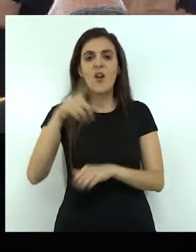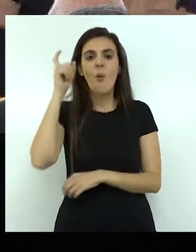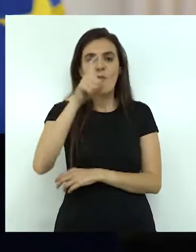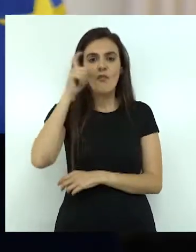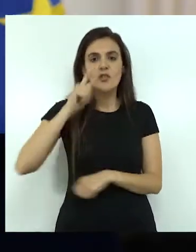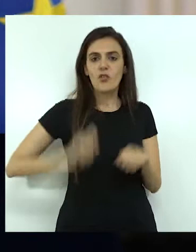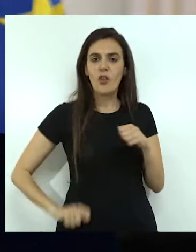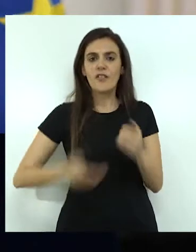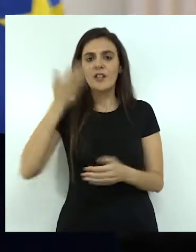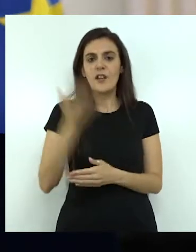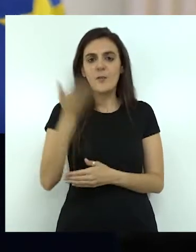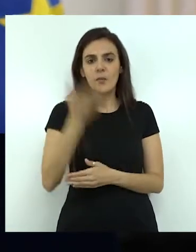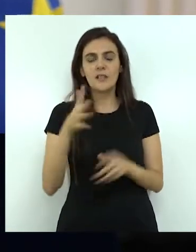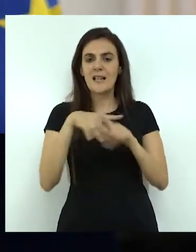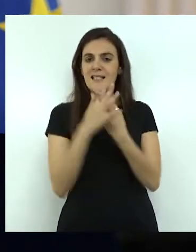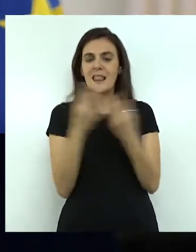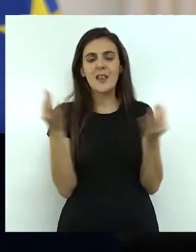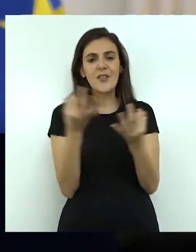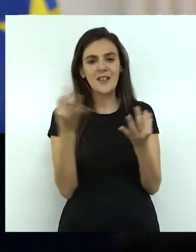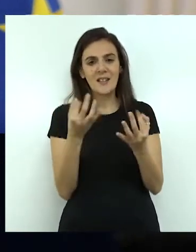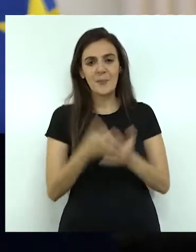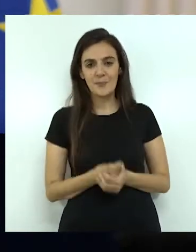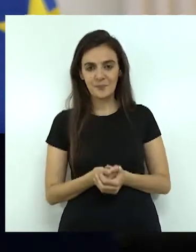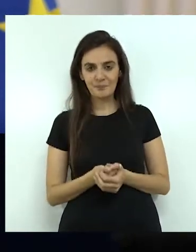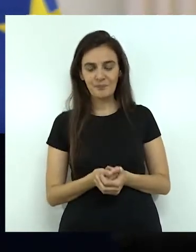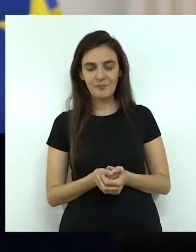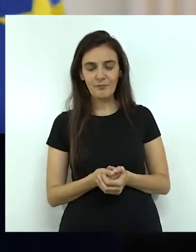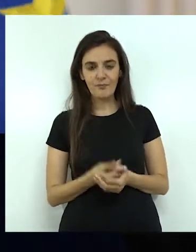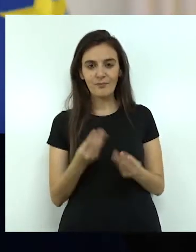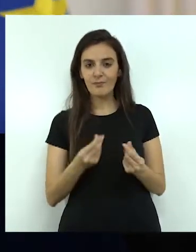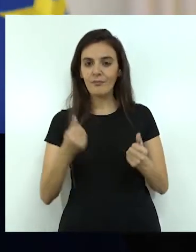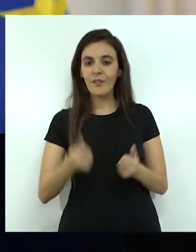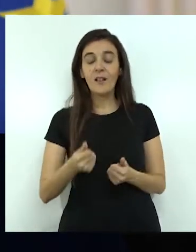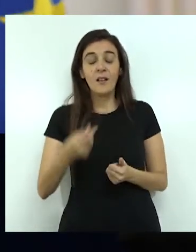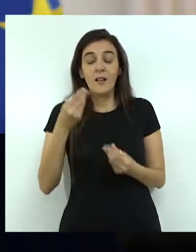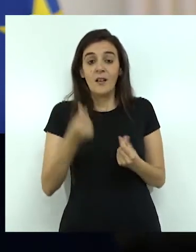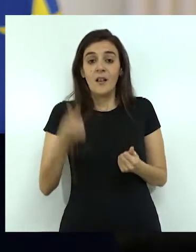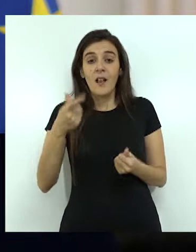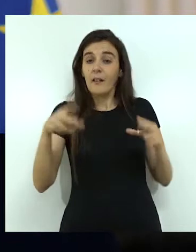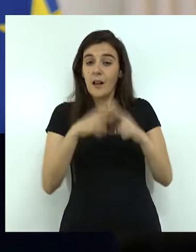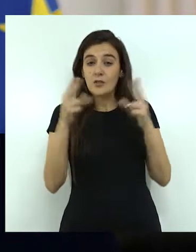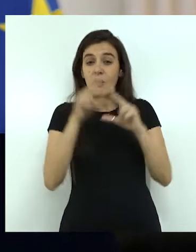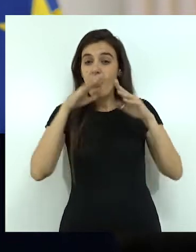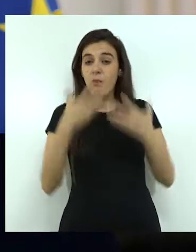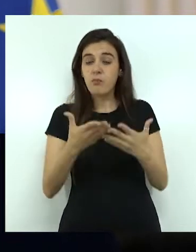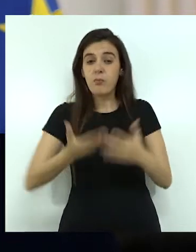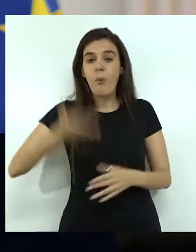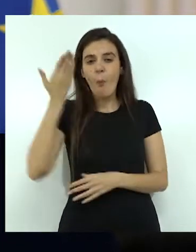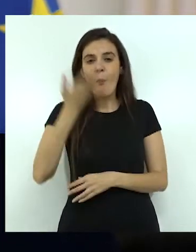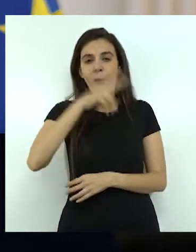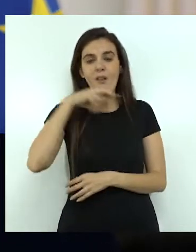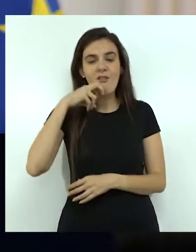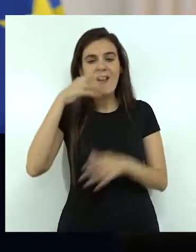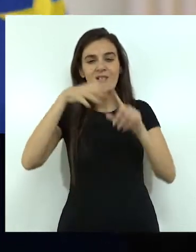docente tenemos la sensación de qué la sociedad no nos valora en nuestra